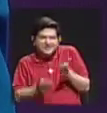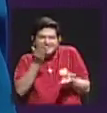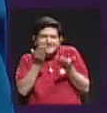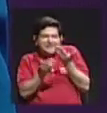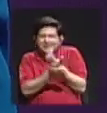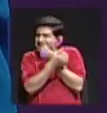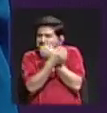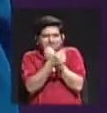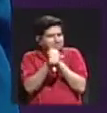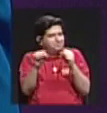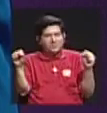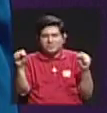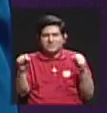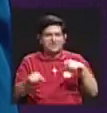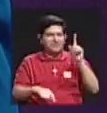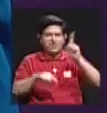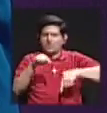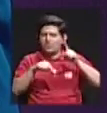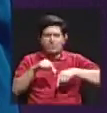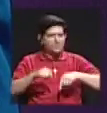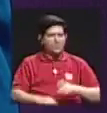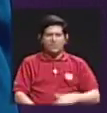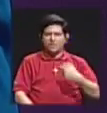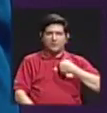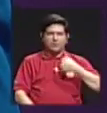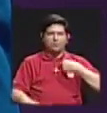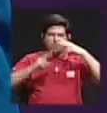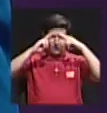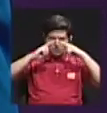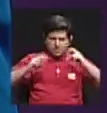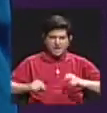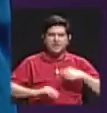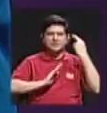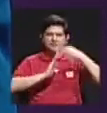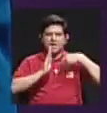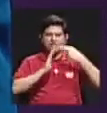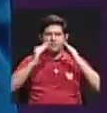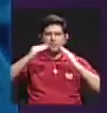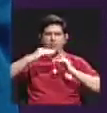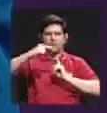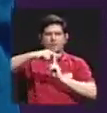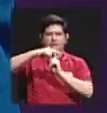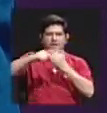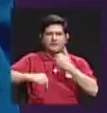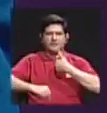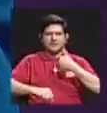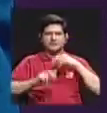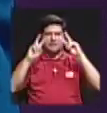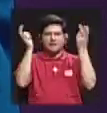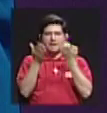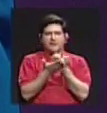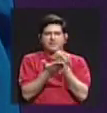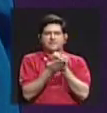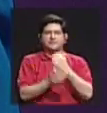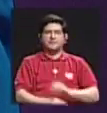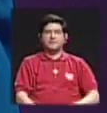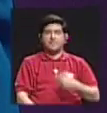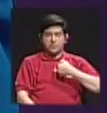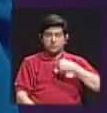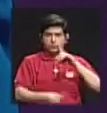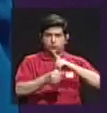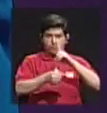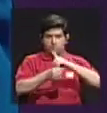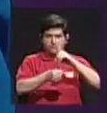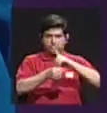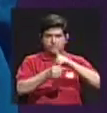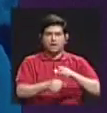es imposible abstenerse de revisar cuál es el papel que tiene la Iglesia en materia económica. Yo como